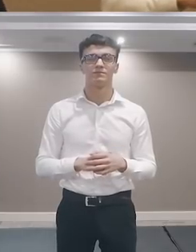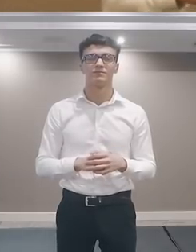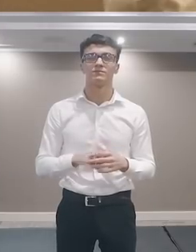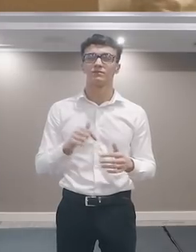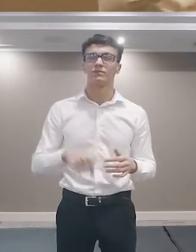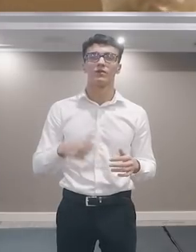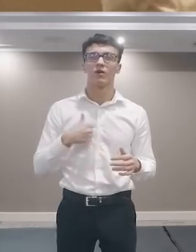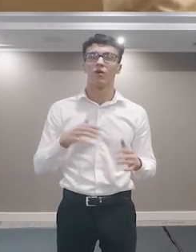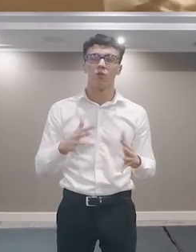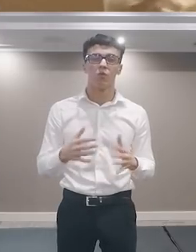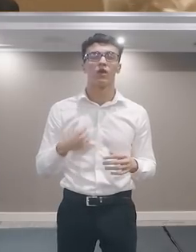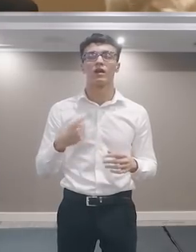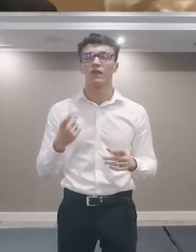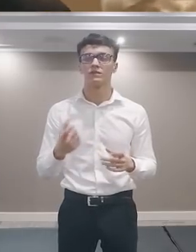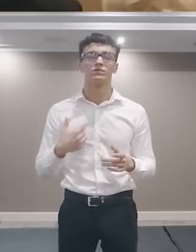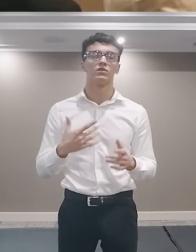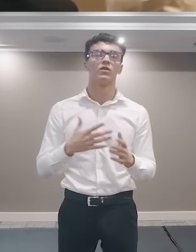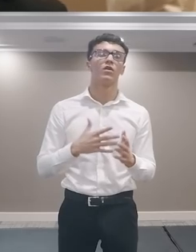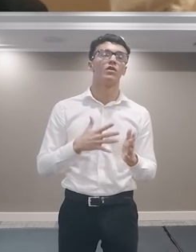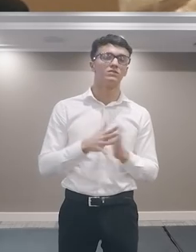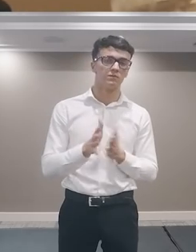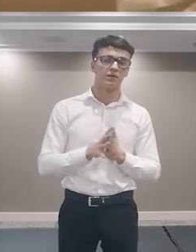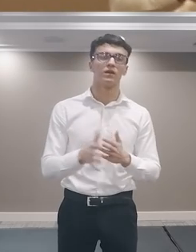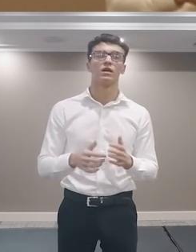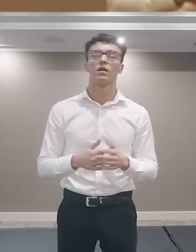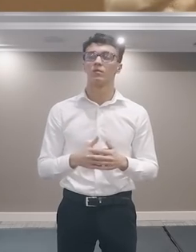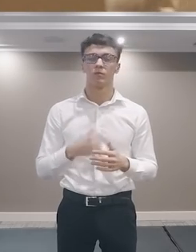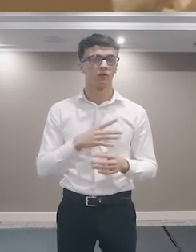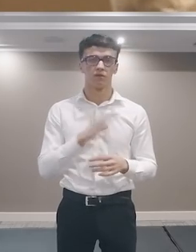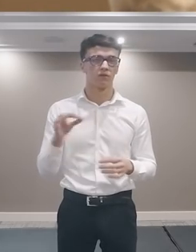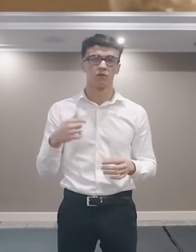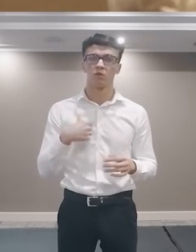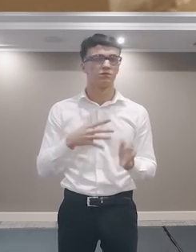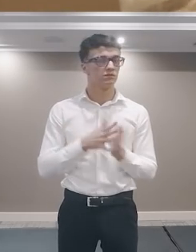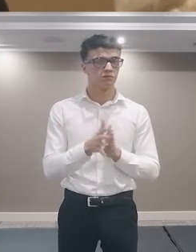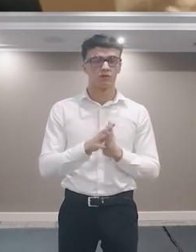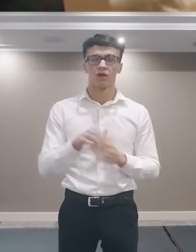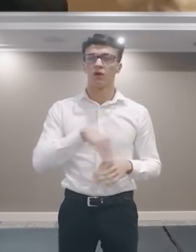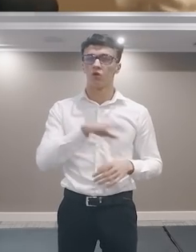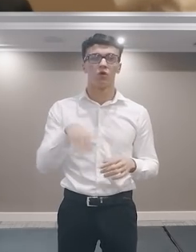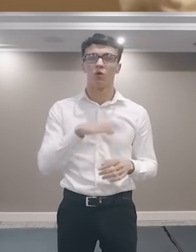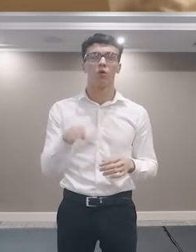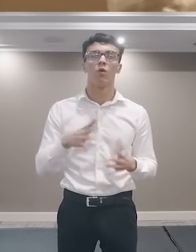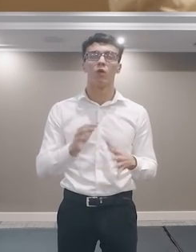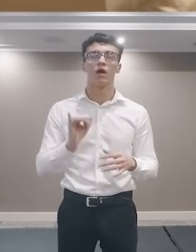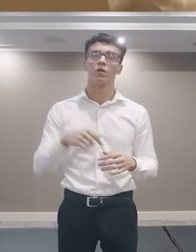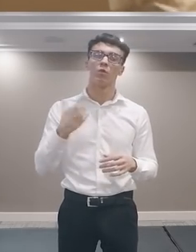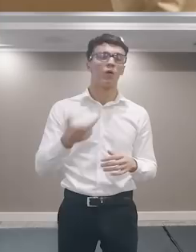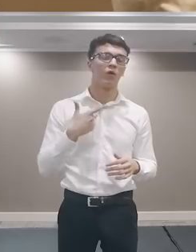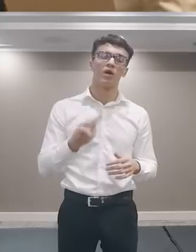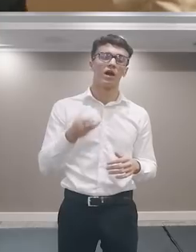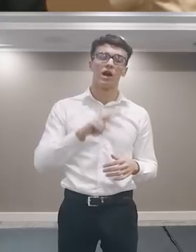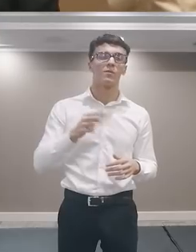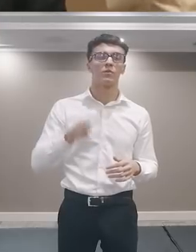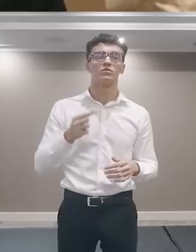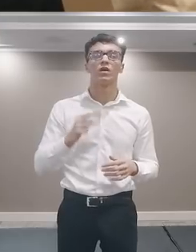o que os cerciorarme o esto esto entendido bien perfecto pues te resolvemos las principales dudas y soy persona número uno o tal vez